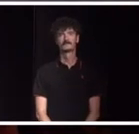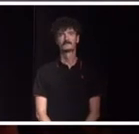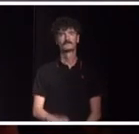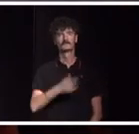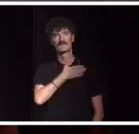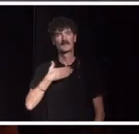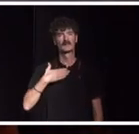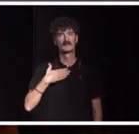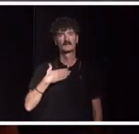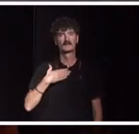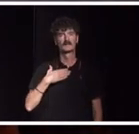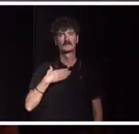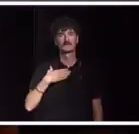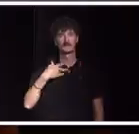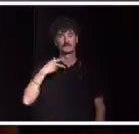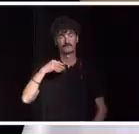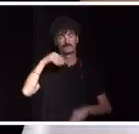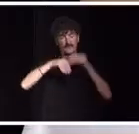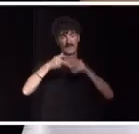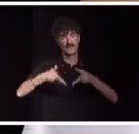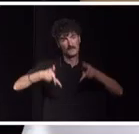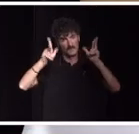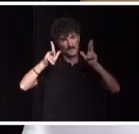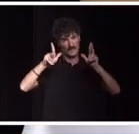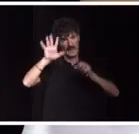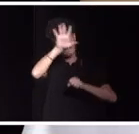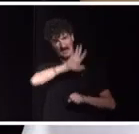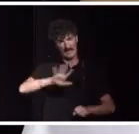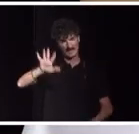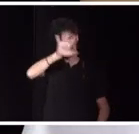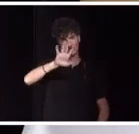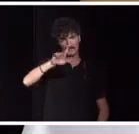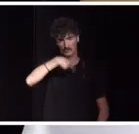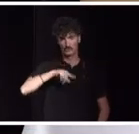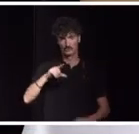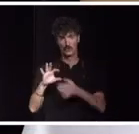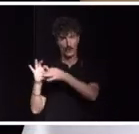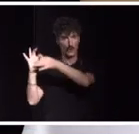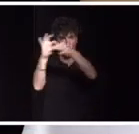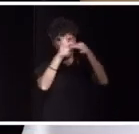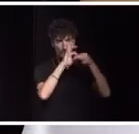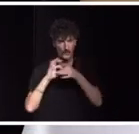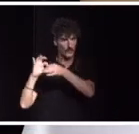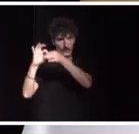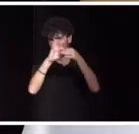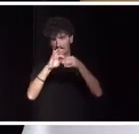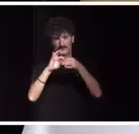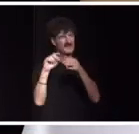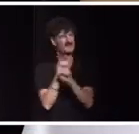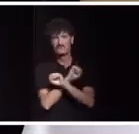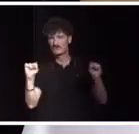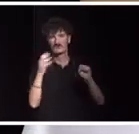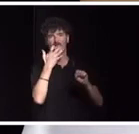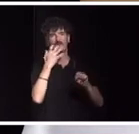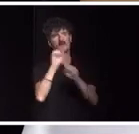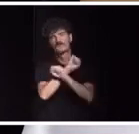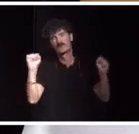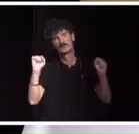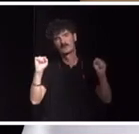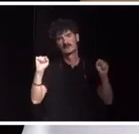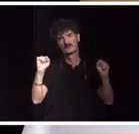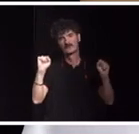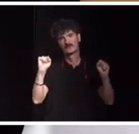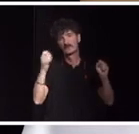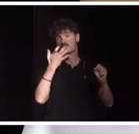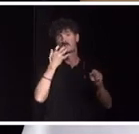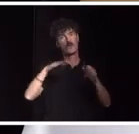Si queremos democratizar el Estado, tenemos que hacerlo juntos y juntas. Es imposible que vaya a hacerlo con